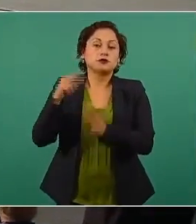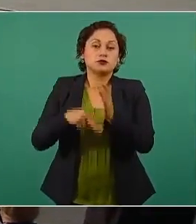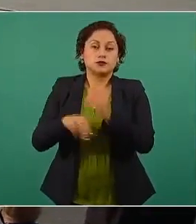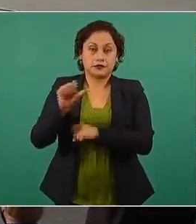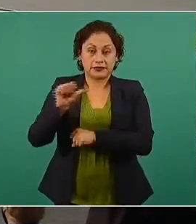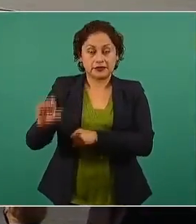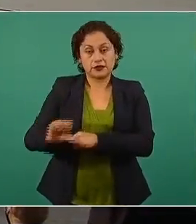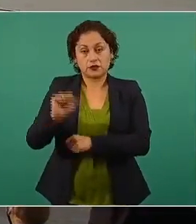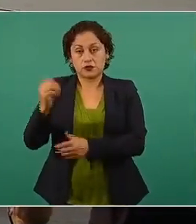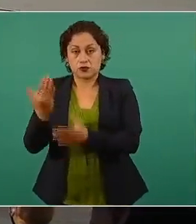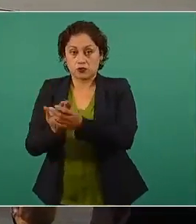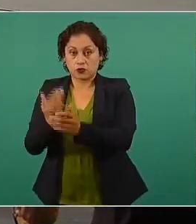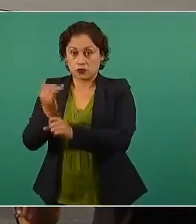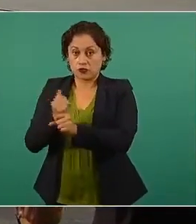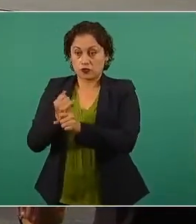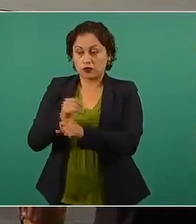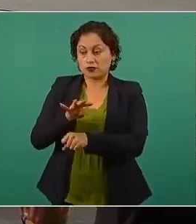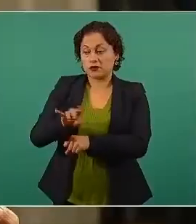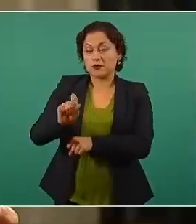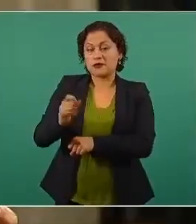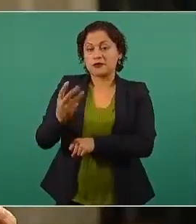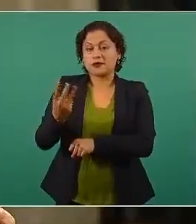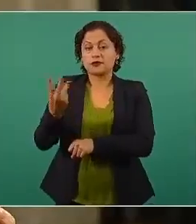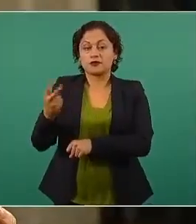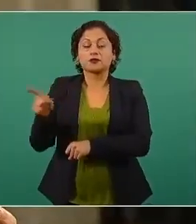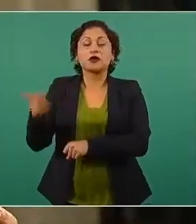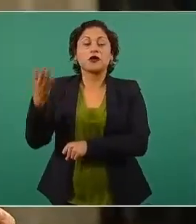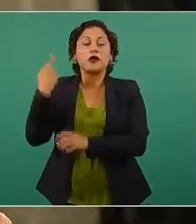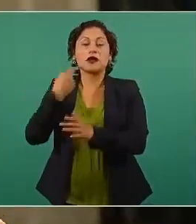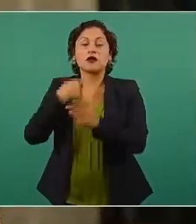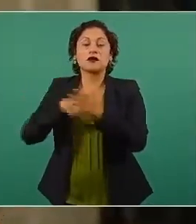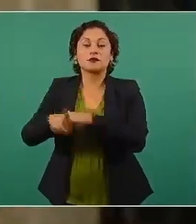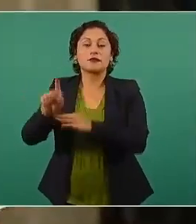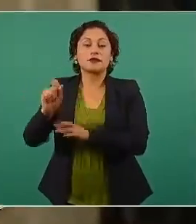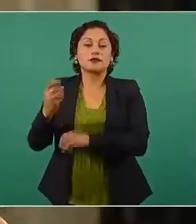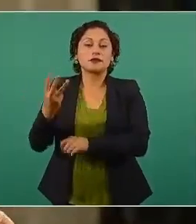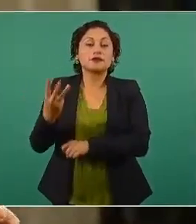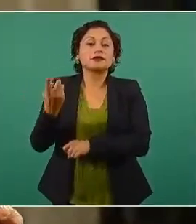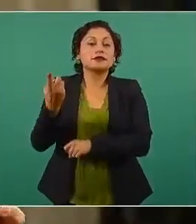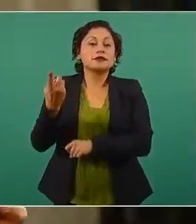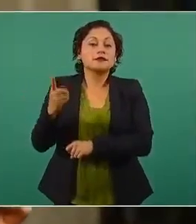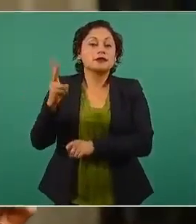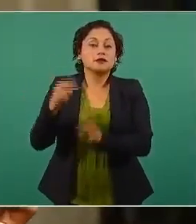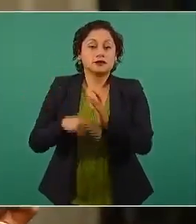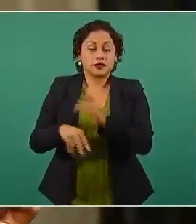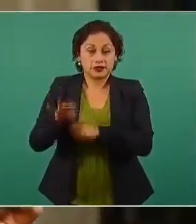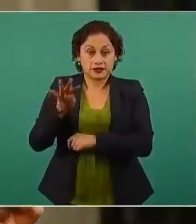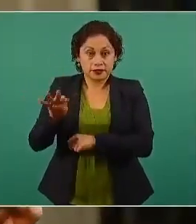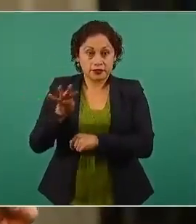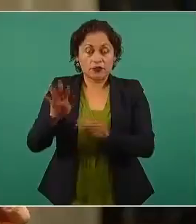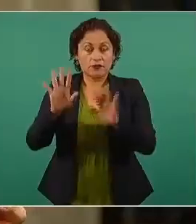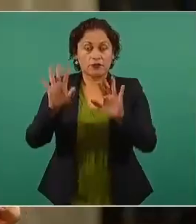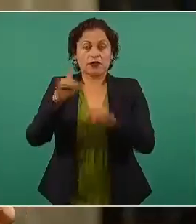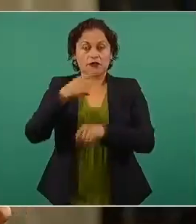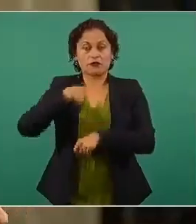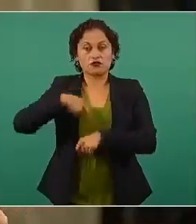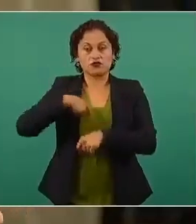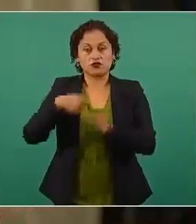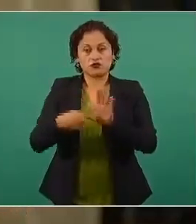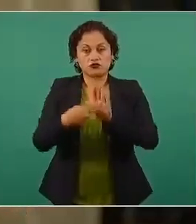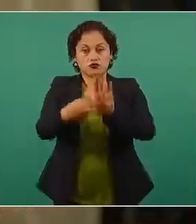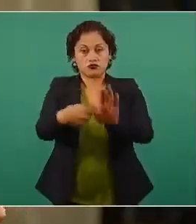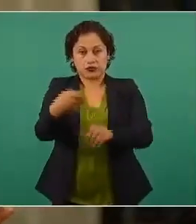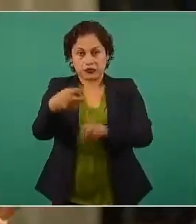el 19-23-13-2, abierto el 23 de septiembre del 2019. Quisiéramos hacer de su conocimiento este tema y también